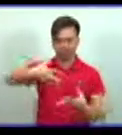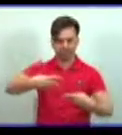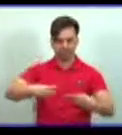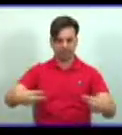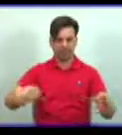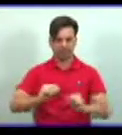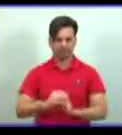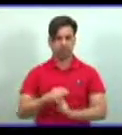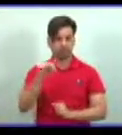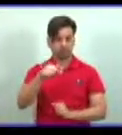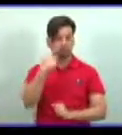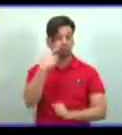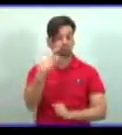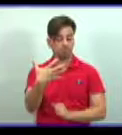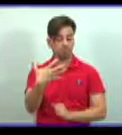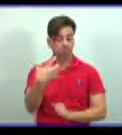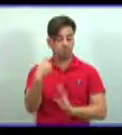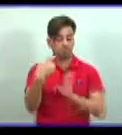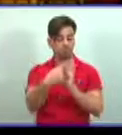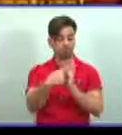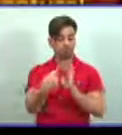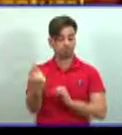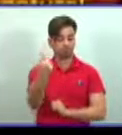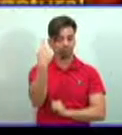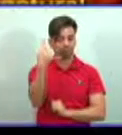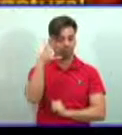que hemos podido entender en nuestro encuentro.